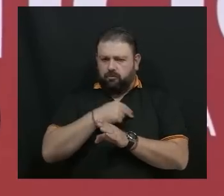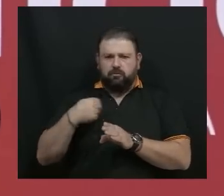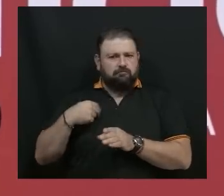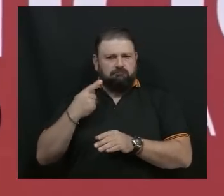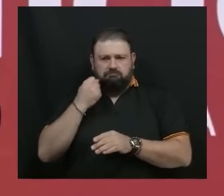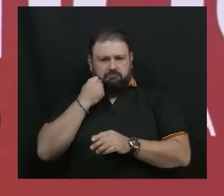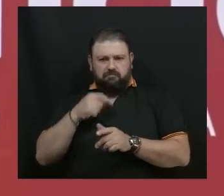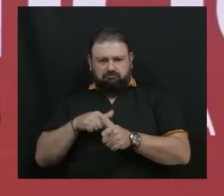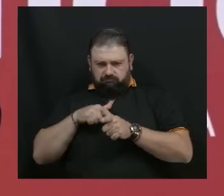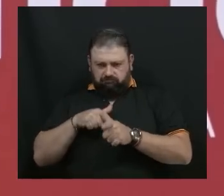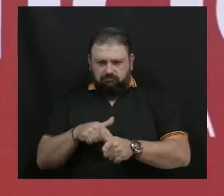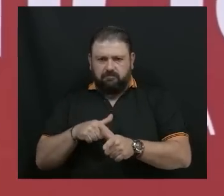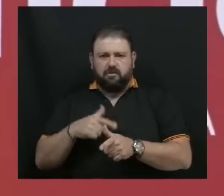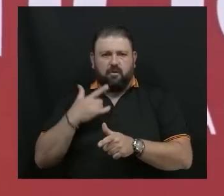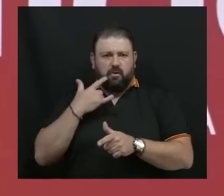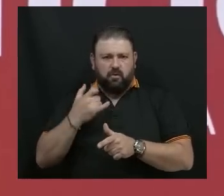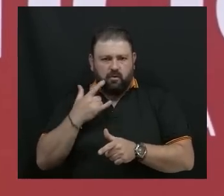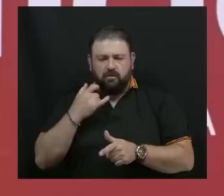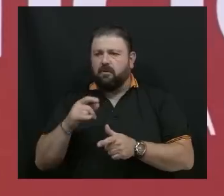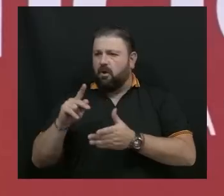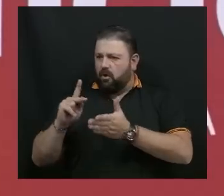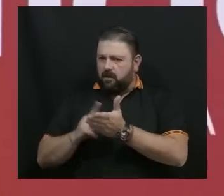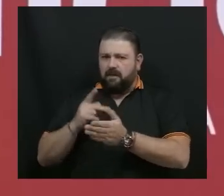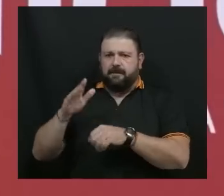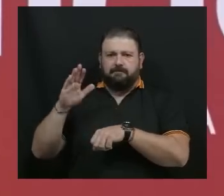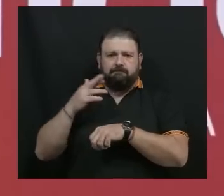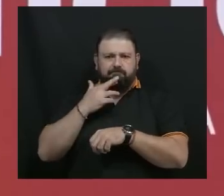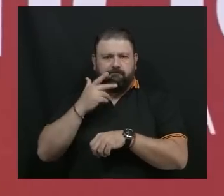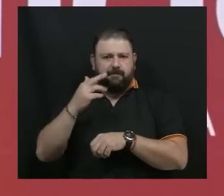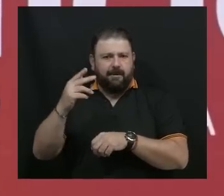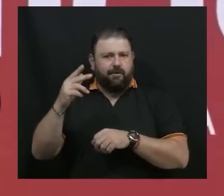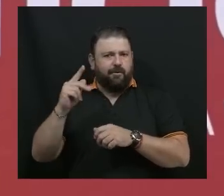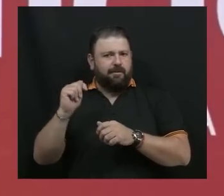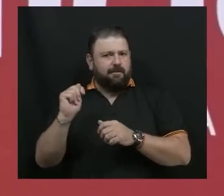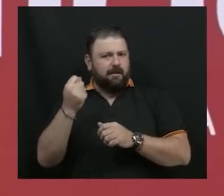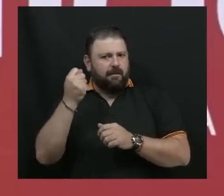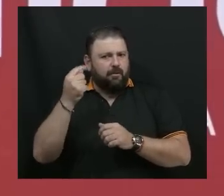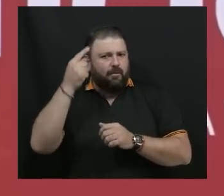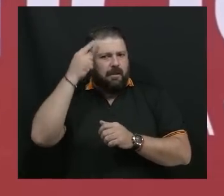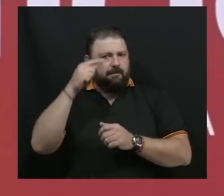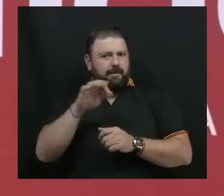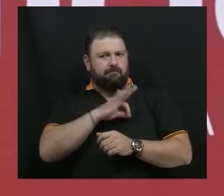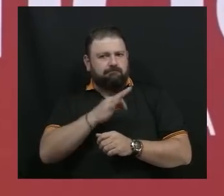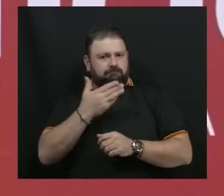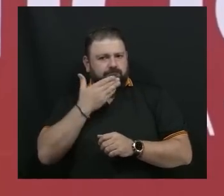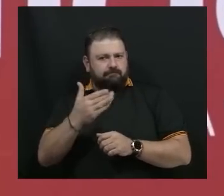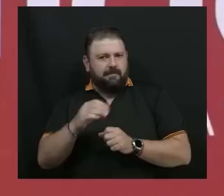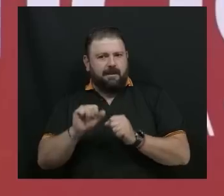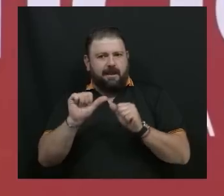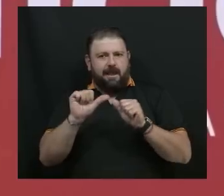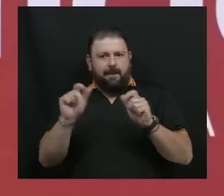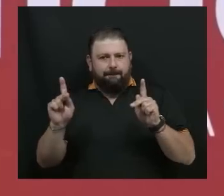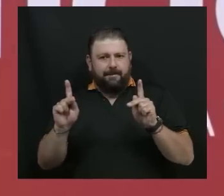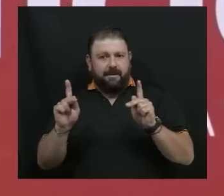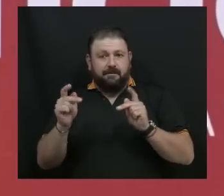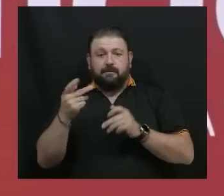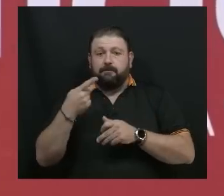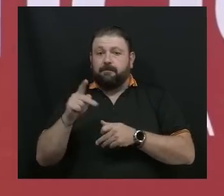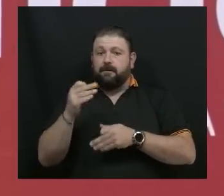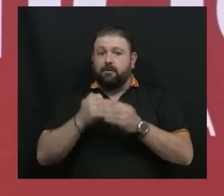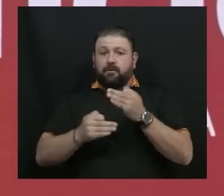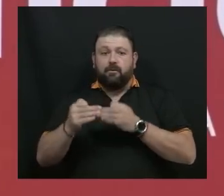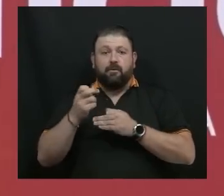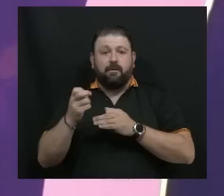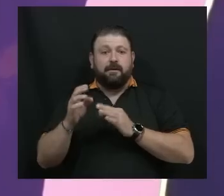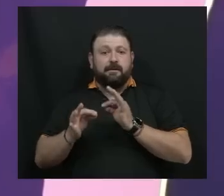supuesto. Activamos herramientas para que continuara el negocio, y el que no cumplió con sus objetivos de este mes es porque